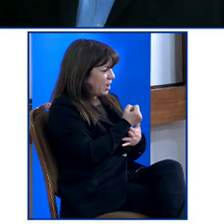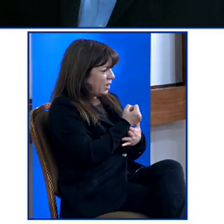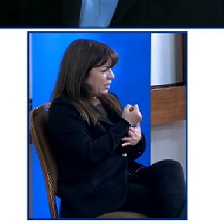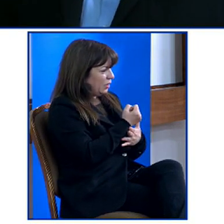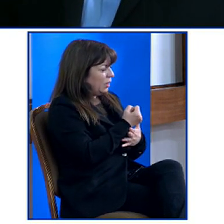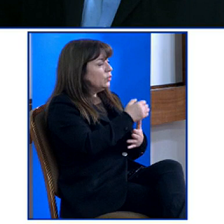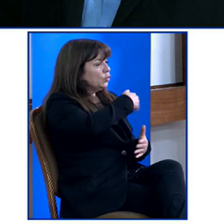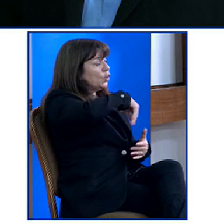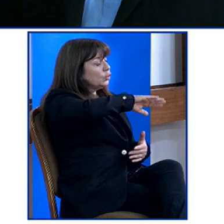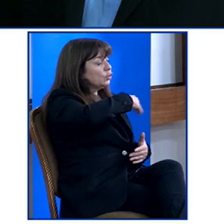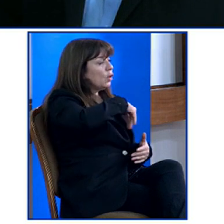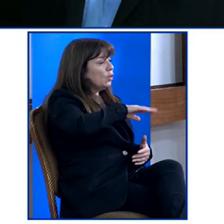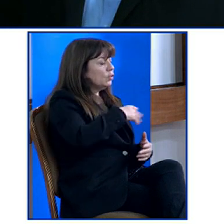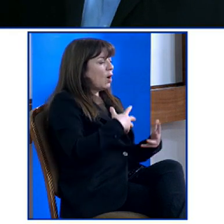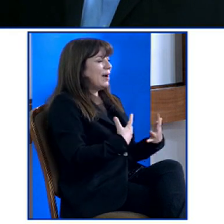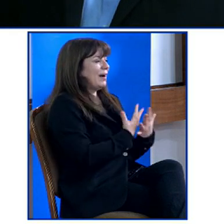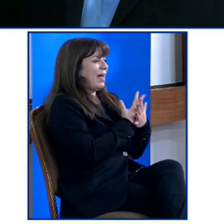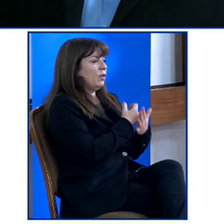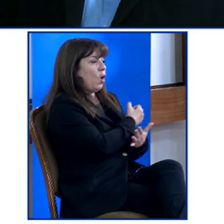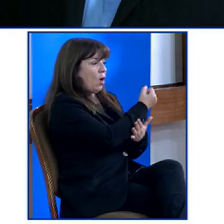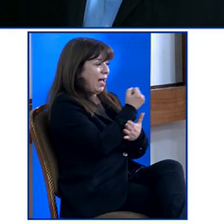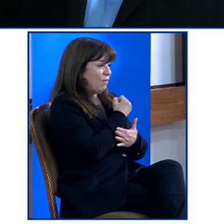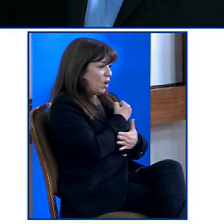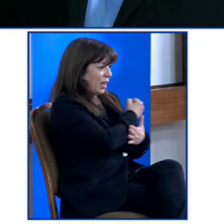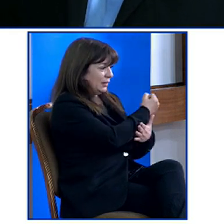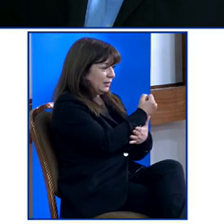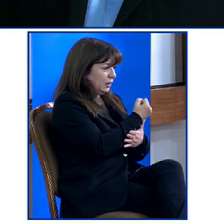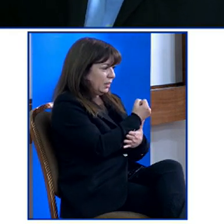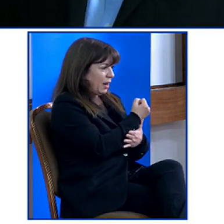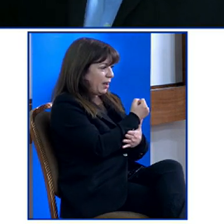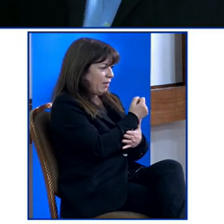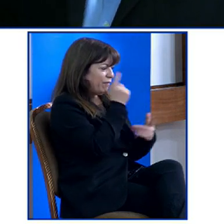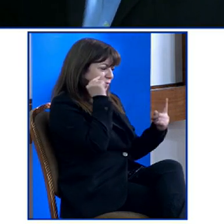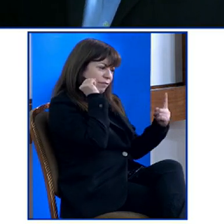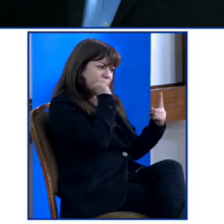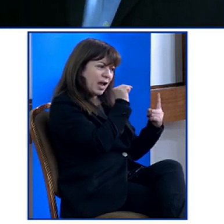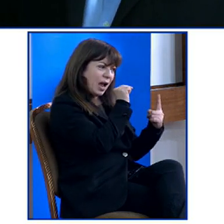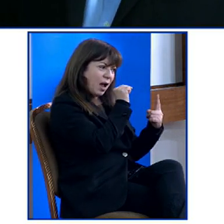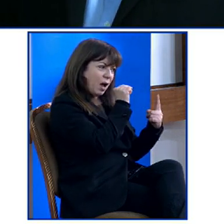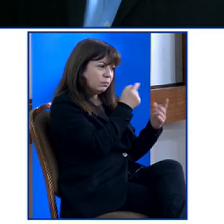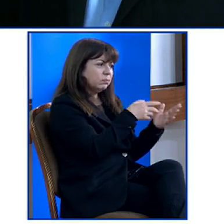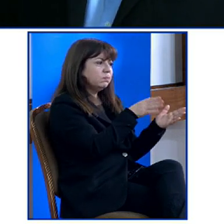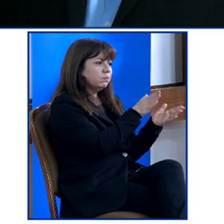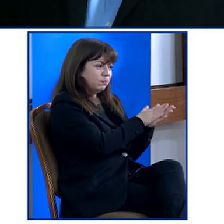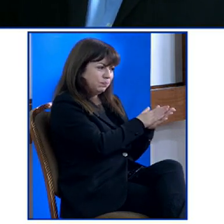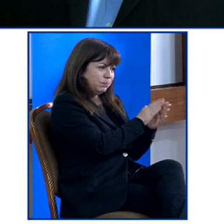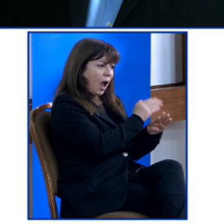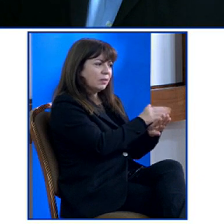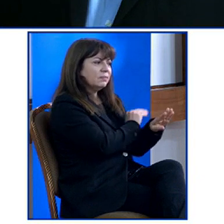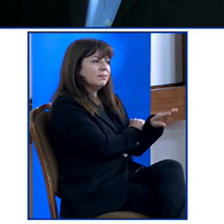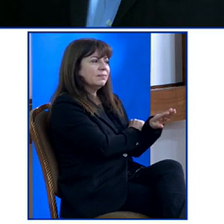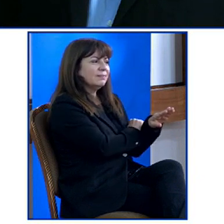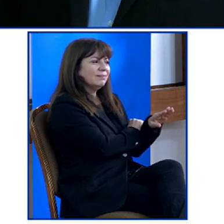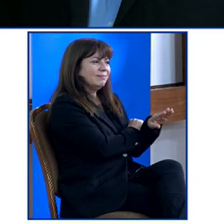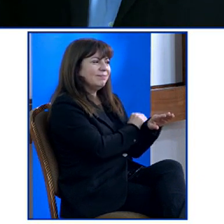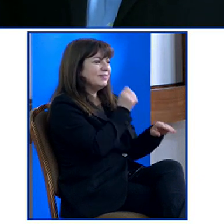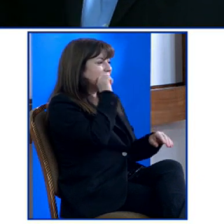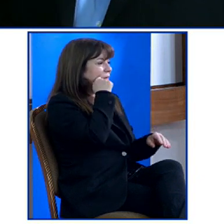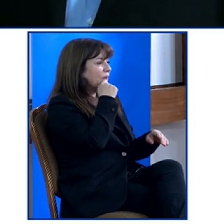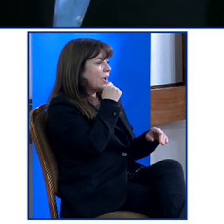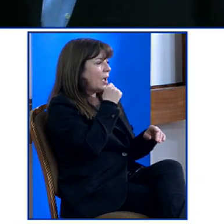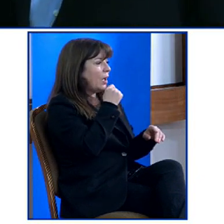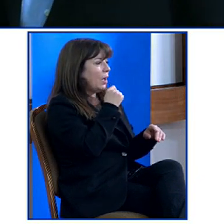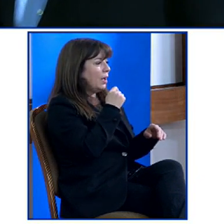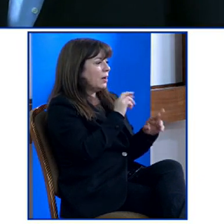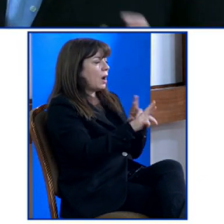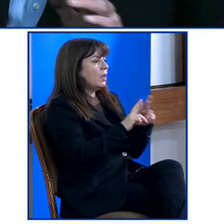O sea, nosotros en la red colaborativa nos fijamos únicamente en la mortalidad prematura. Básicamente